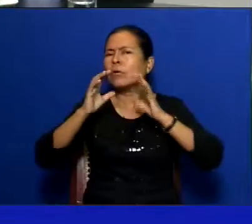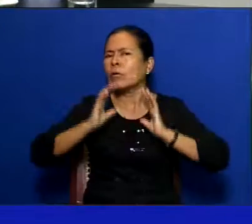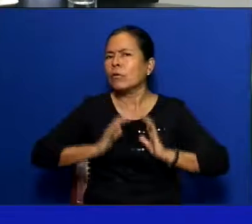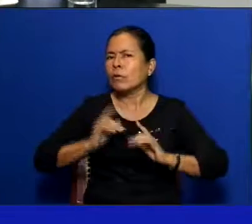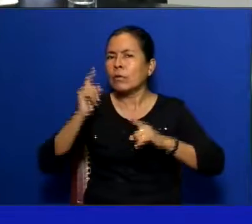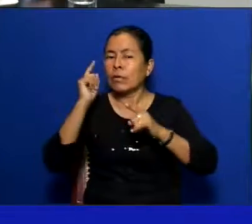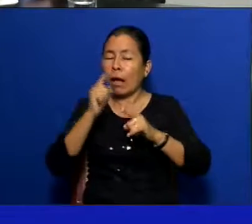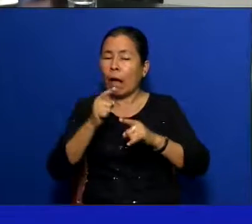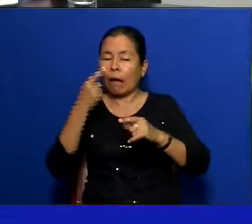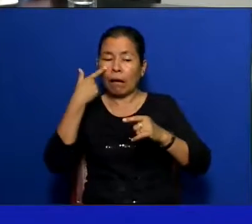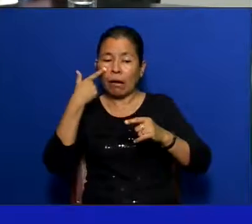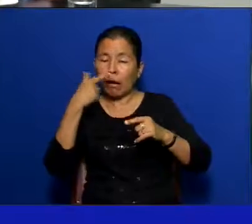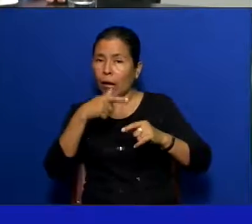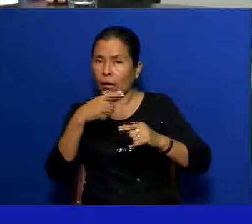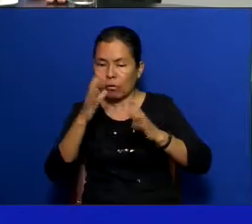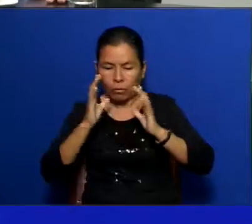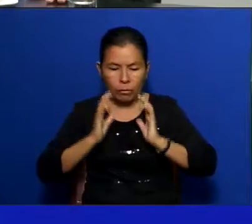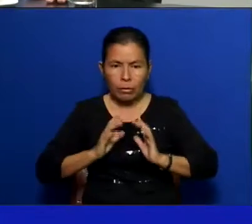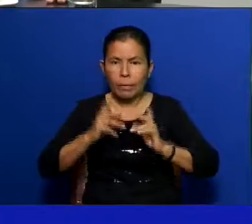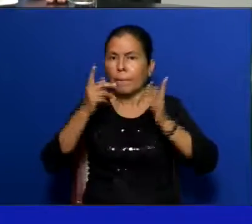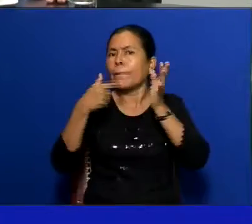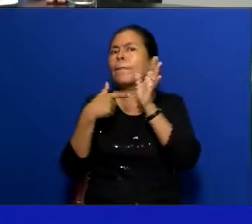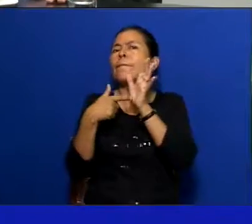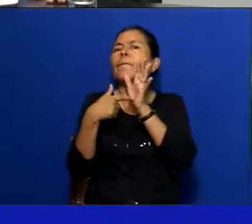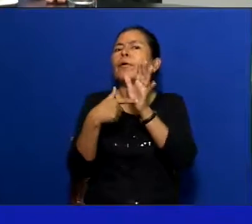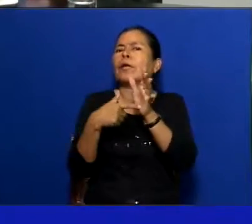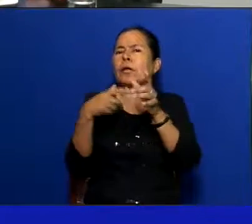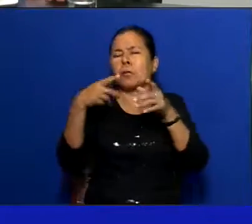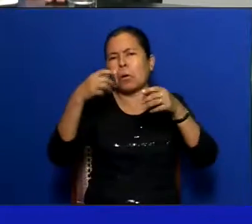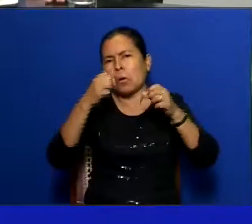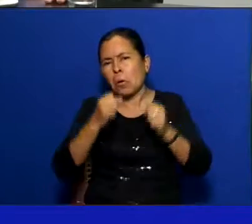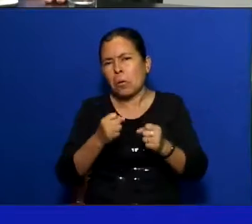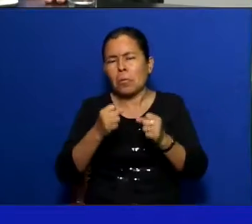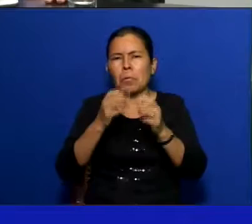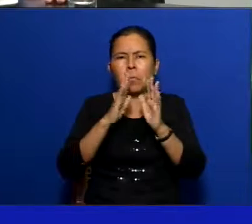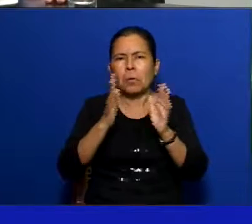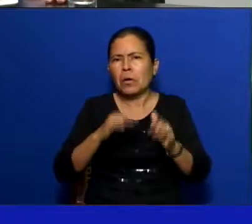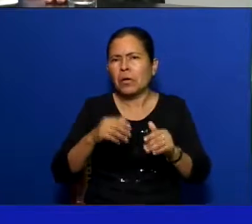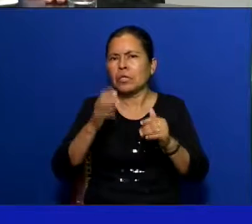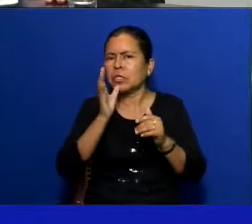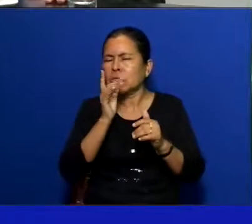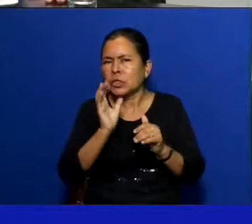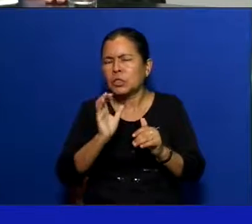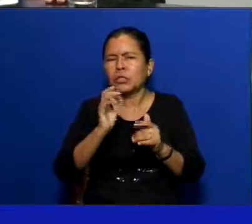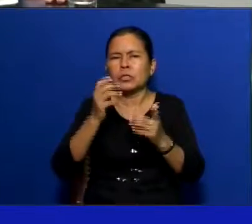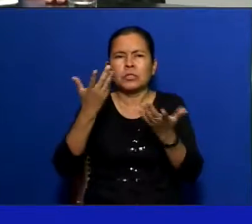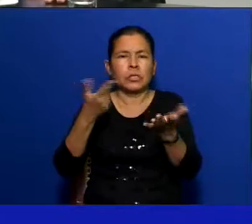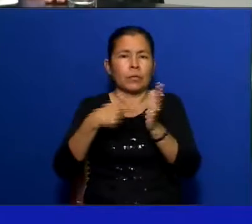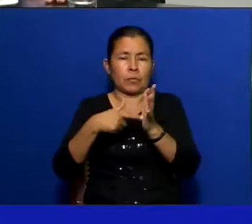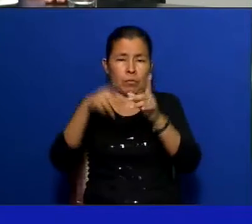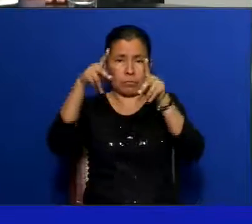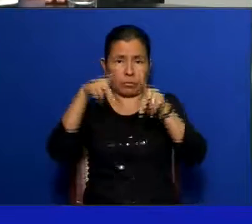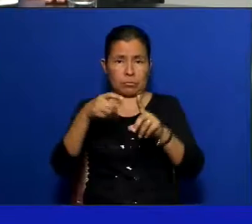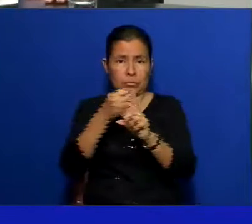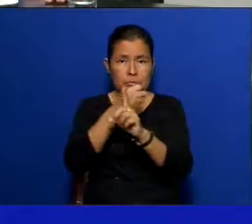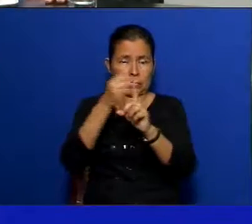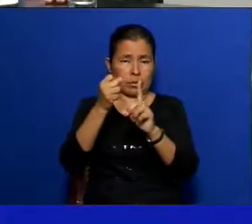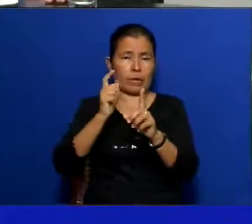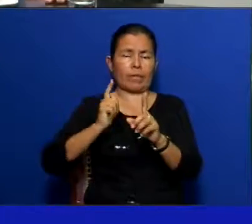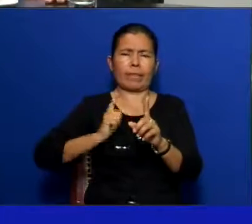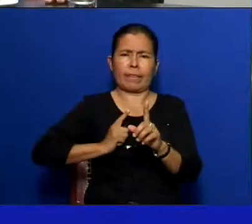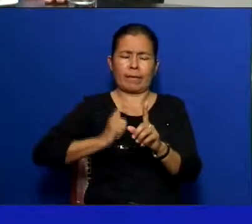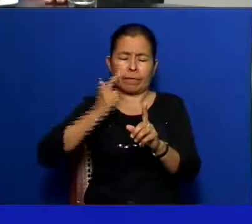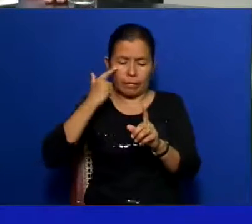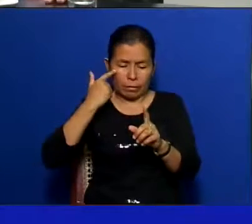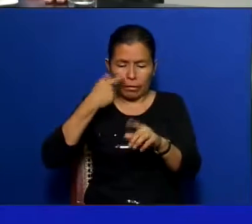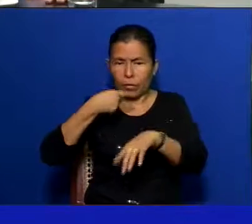decir hay un delito. Es decir, si una persona, mujer, niño o un hombre era agredido, tenía que tener una